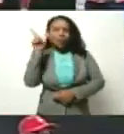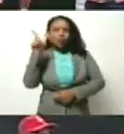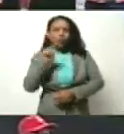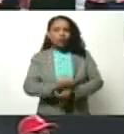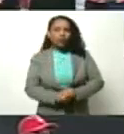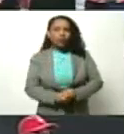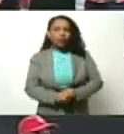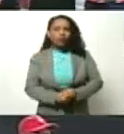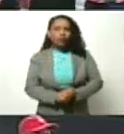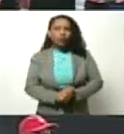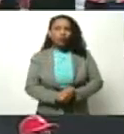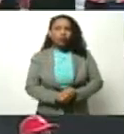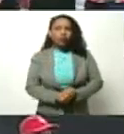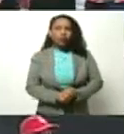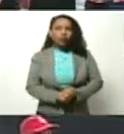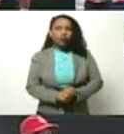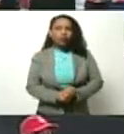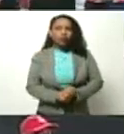Venezuela